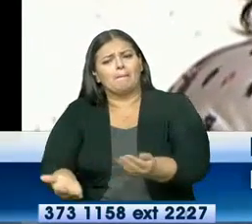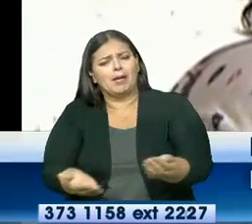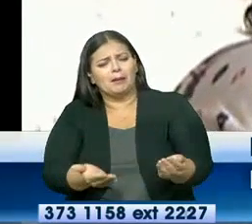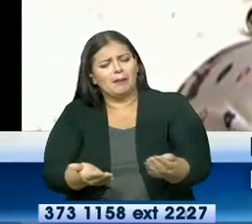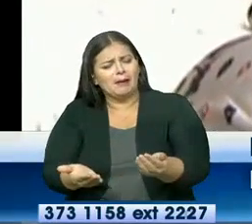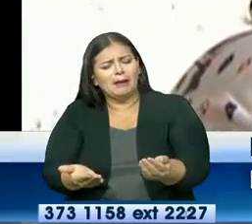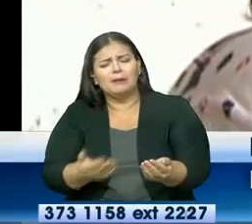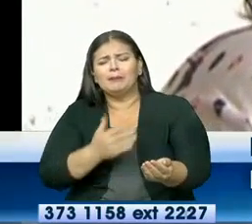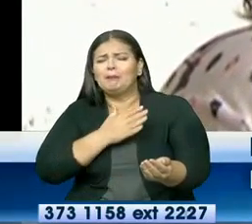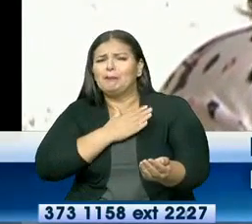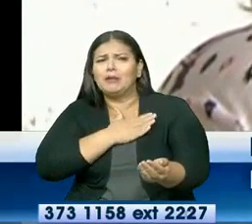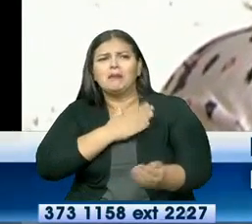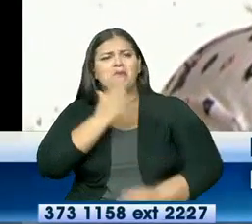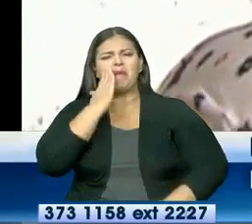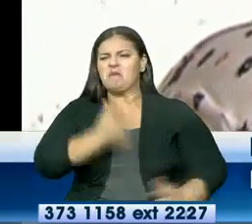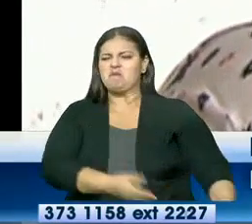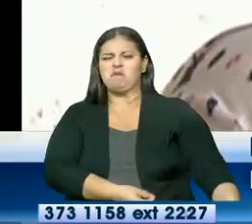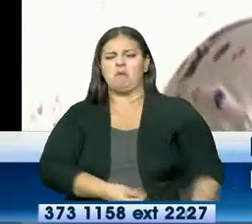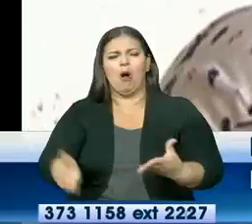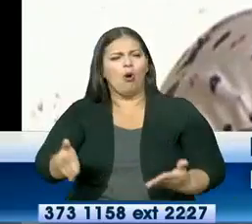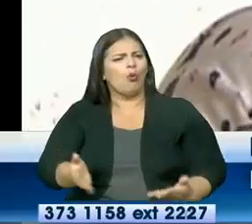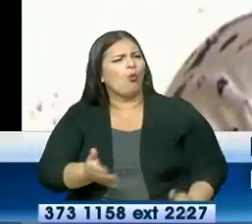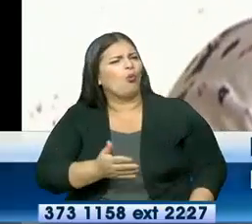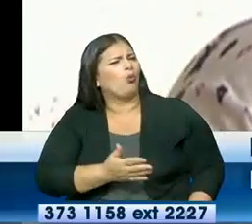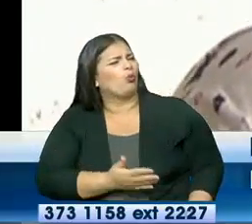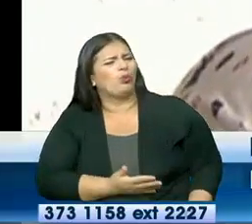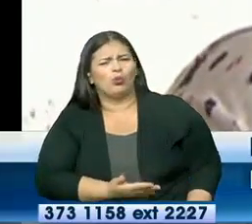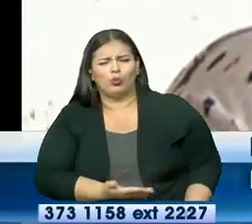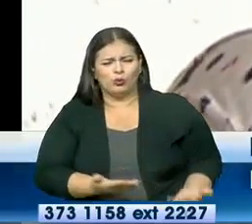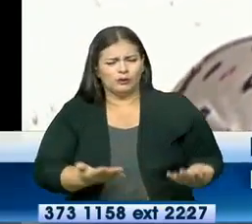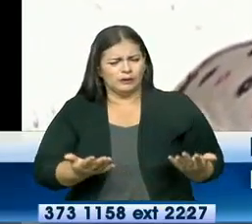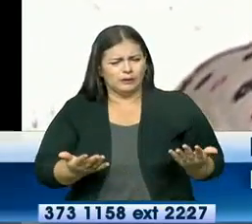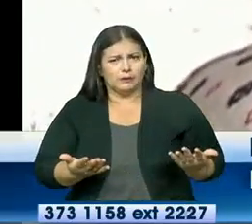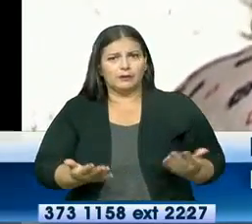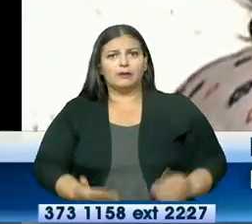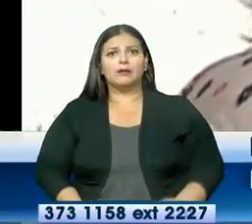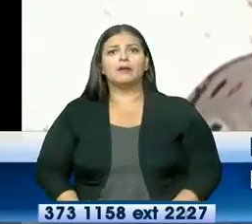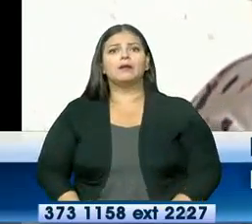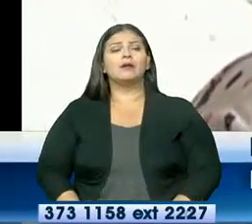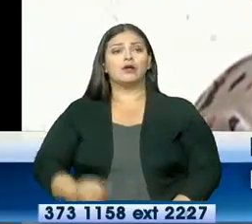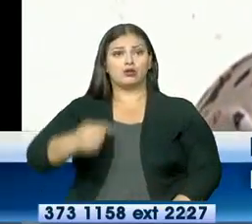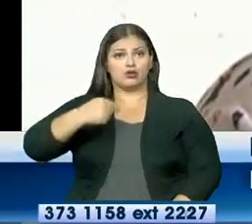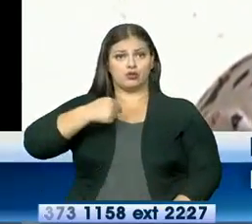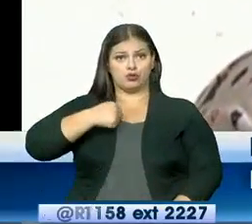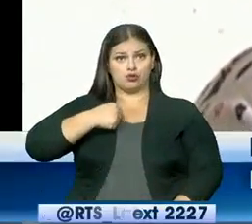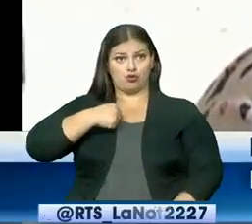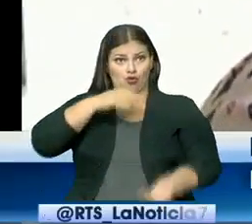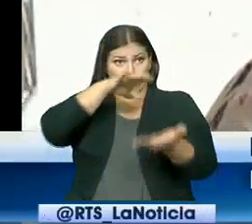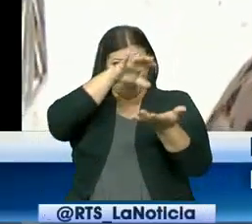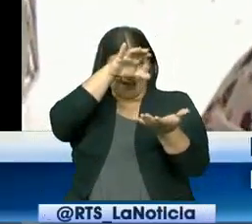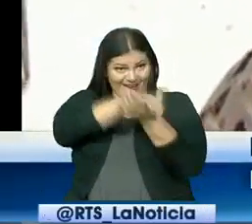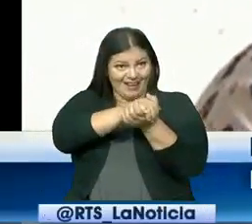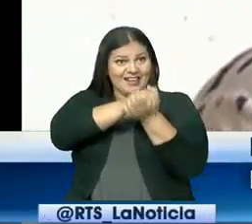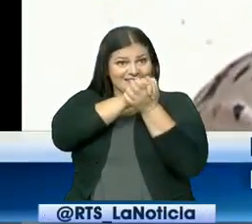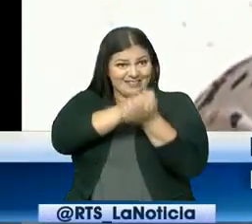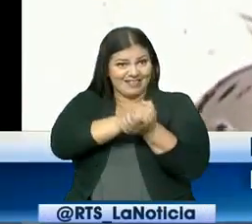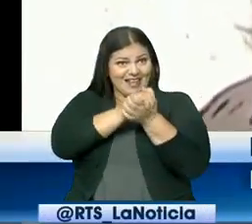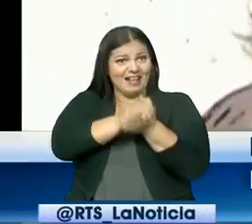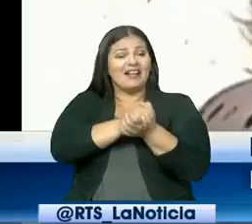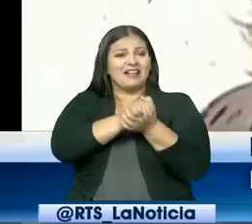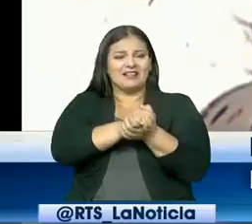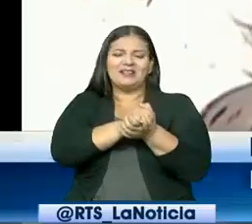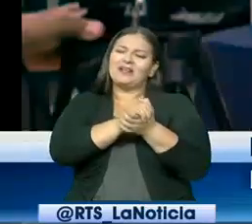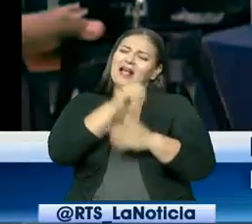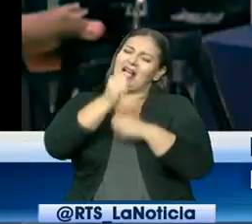pero... Y digo, uno que necesita un bebé que tengo yo, tantos años casada y no tengo bebé, no tenemos, y otro lo